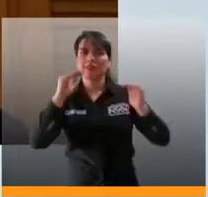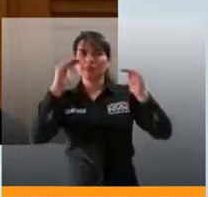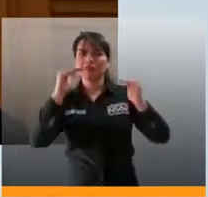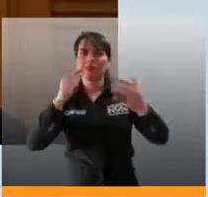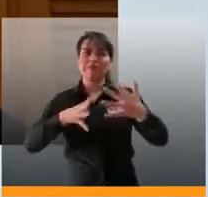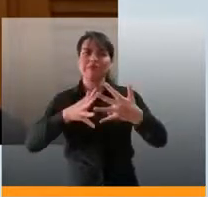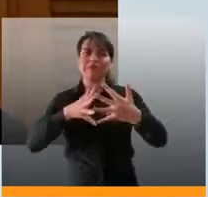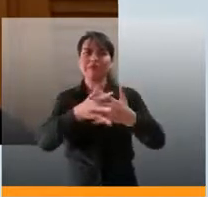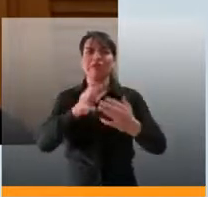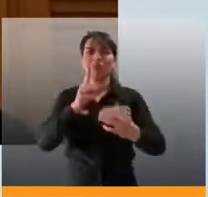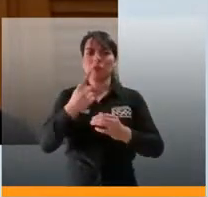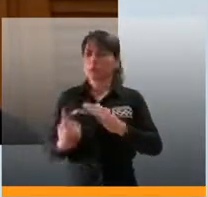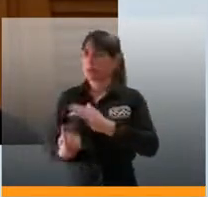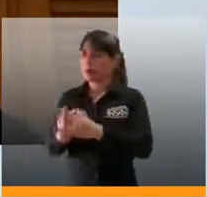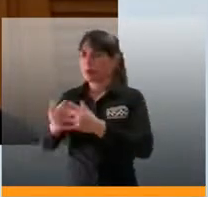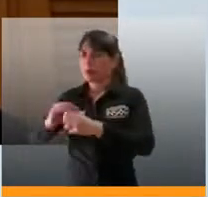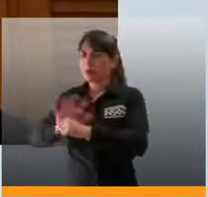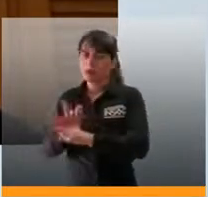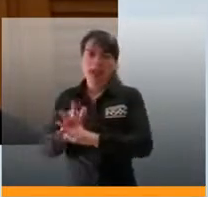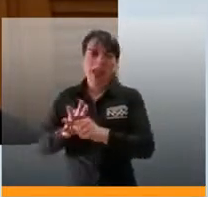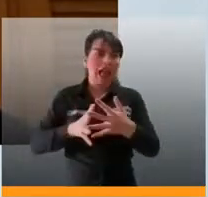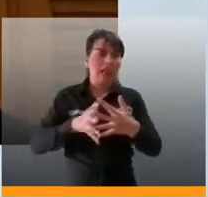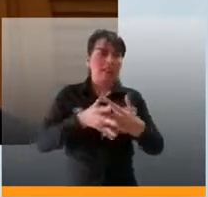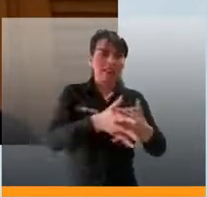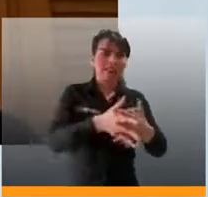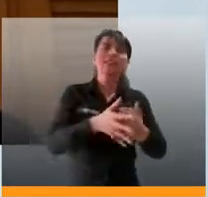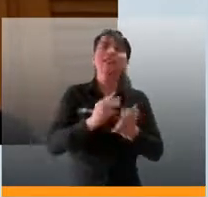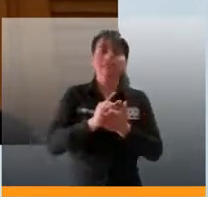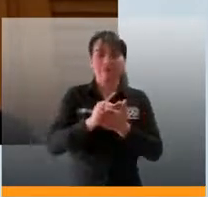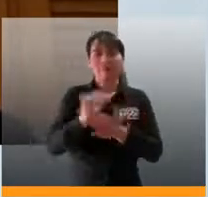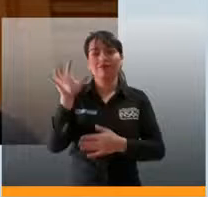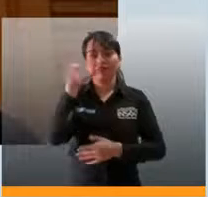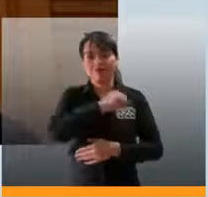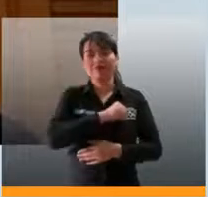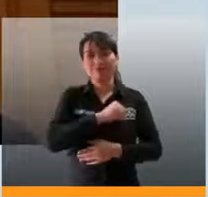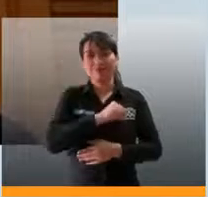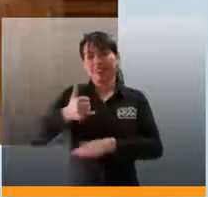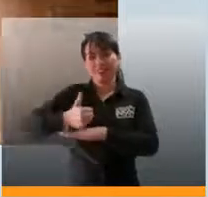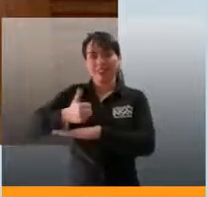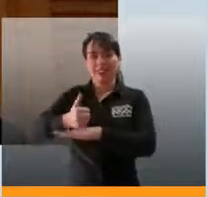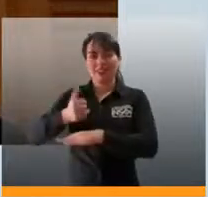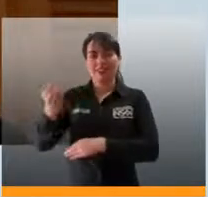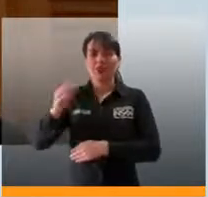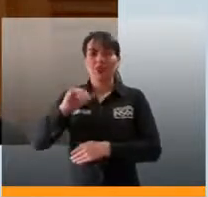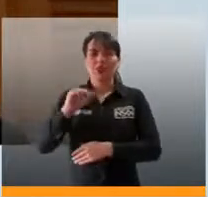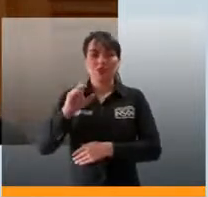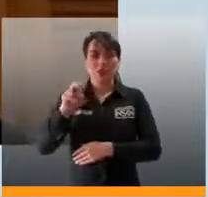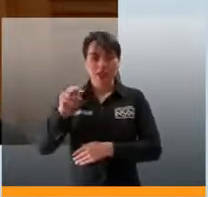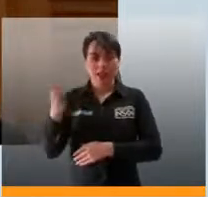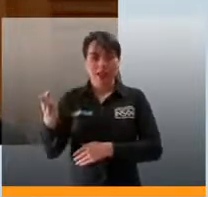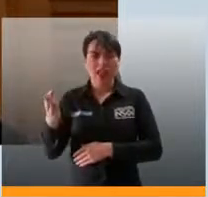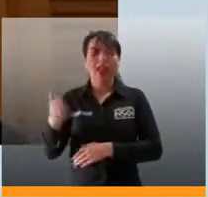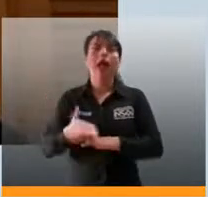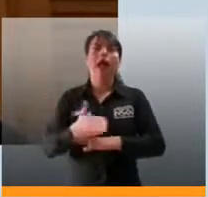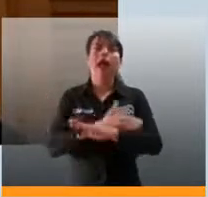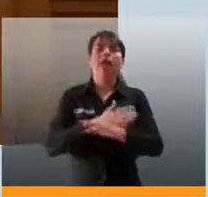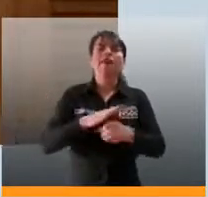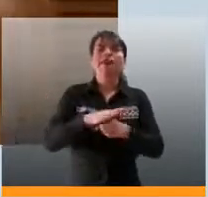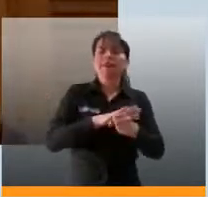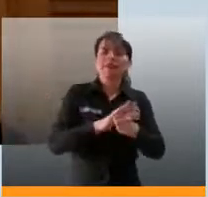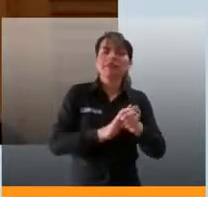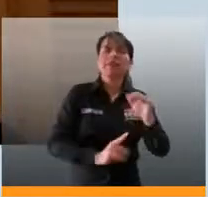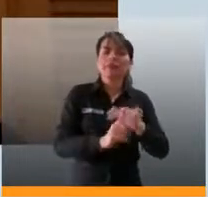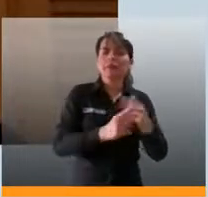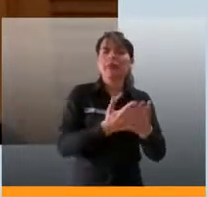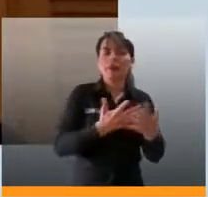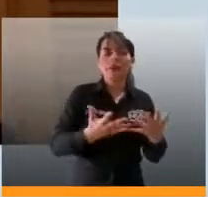en esta coyuntura ha sido increíble. Creo que el rector Juan Luis casi que lo decía, tal vez en otras circunstancias no